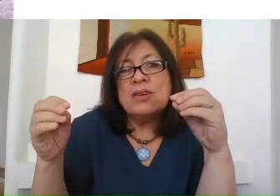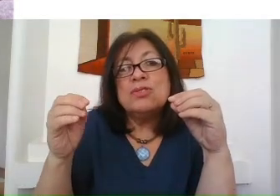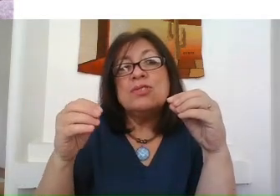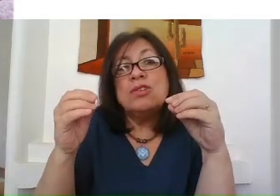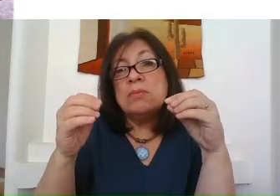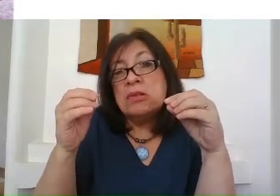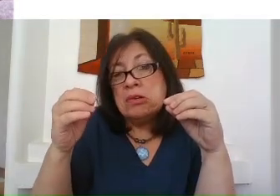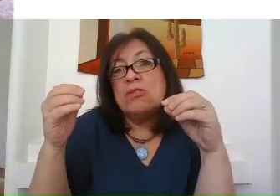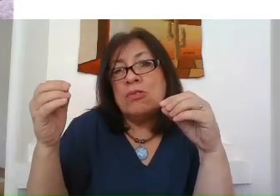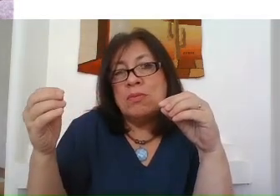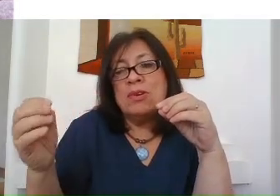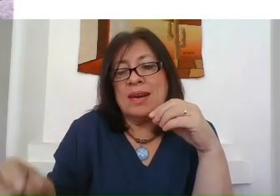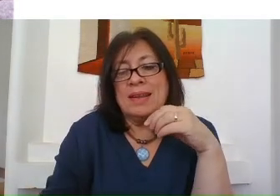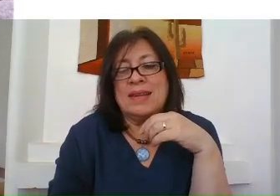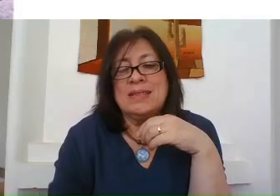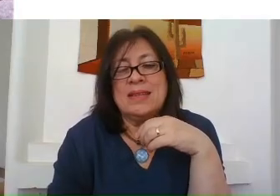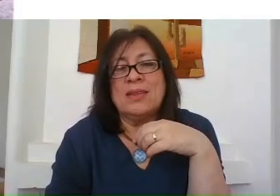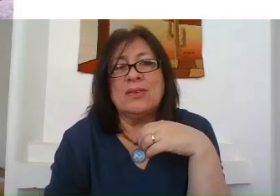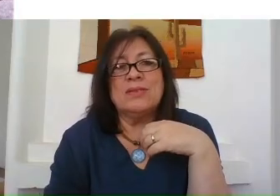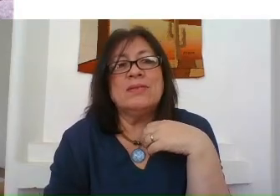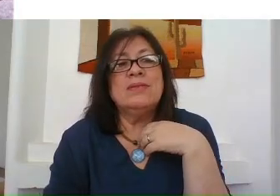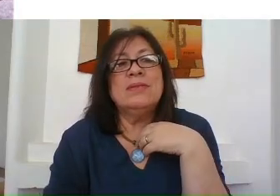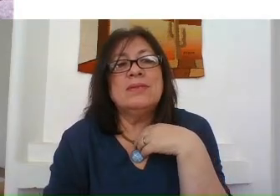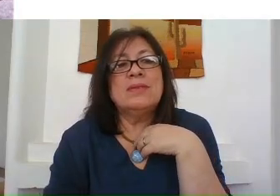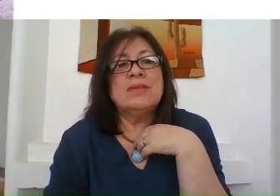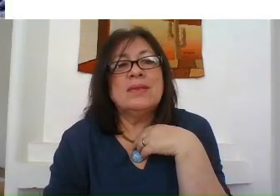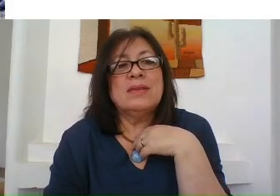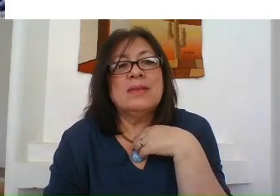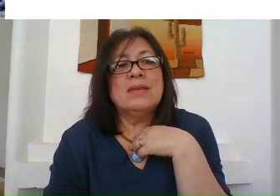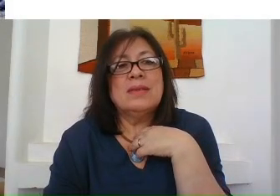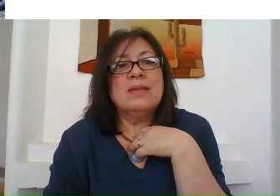del desarrollo psicomotor como retrasado.